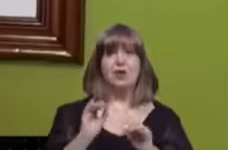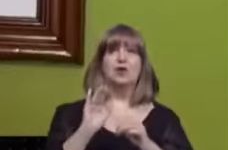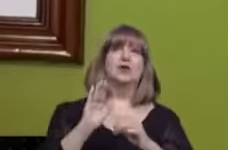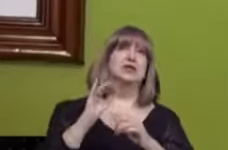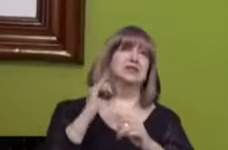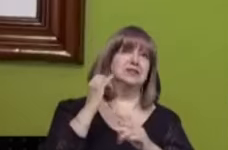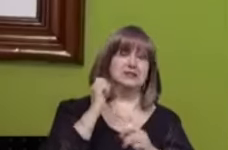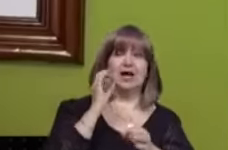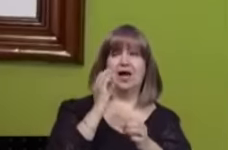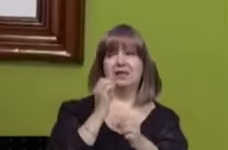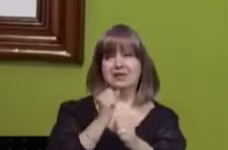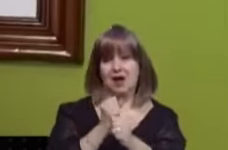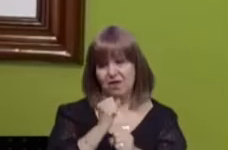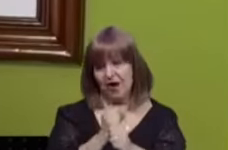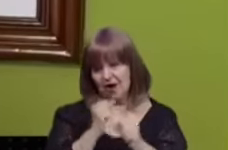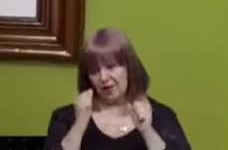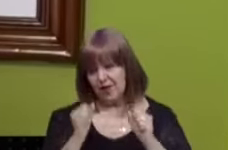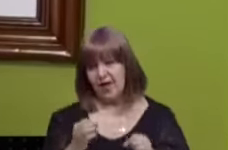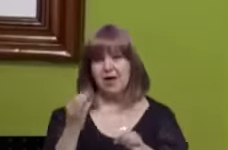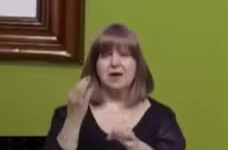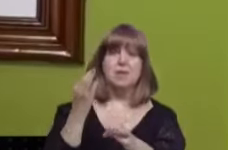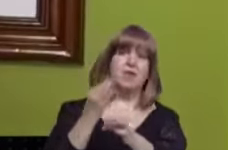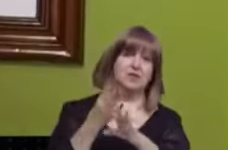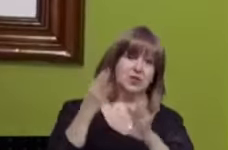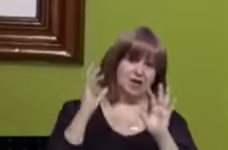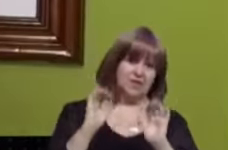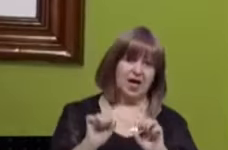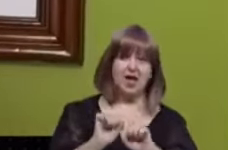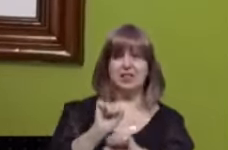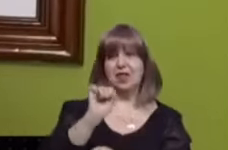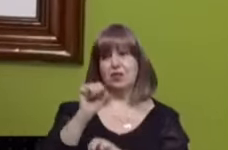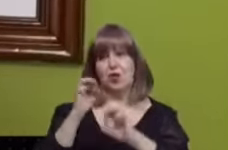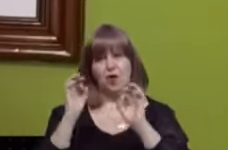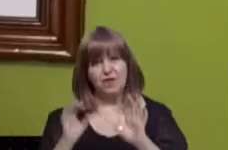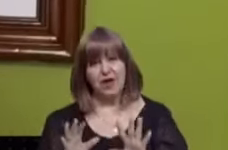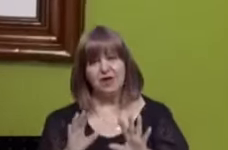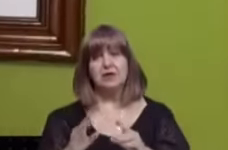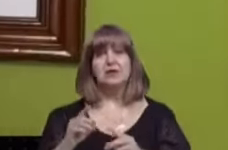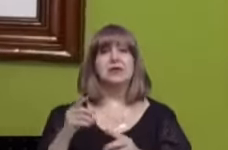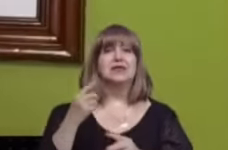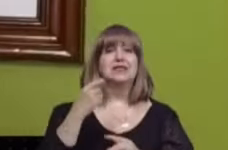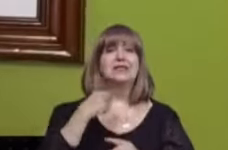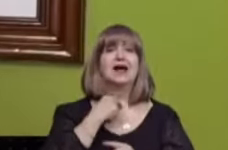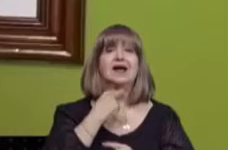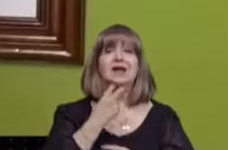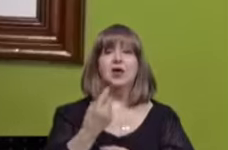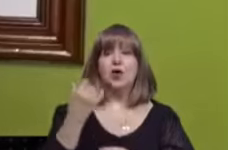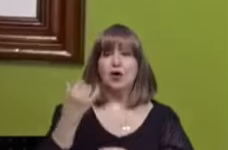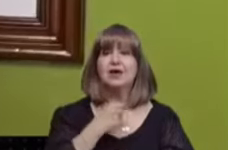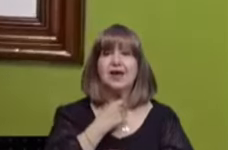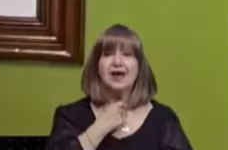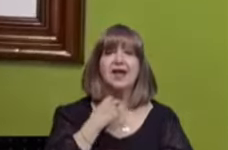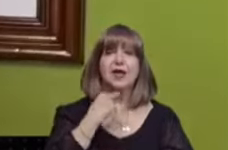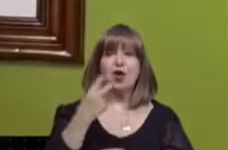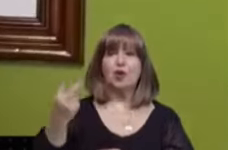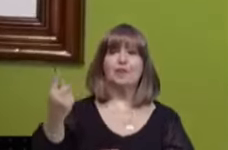metas profesionales. Ya pasaron por todas, probaron todas las relaciones que querían probar y cuando llegan al deseo de la